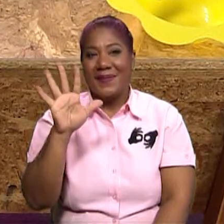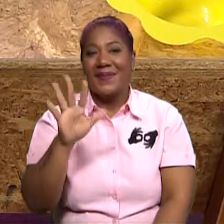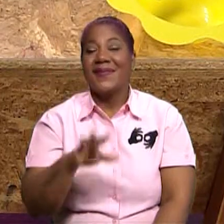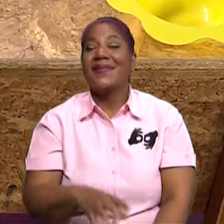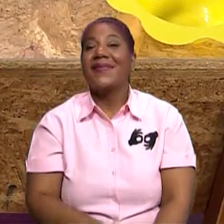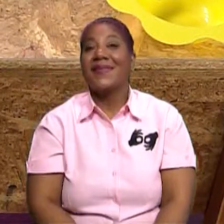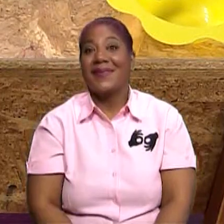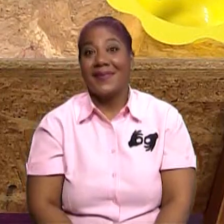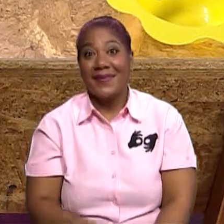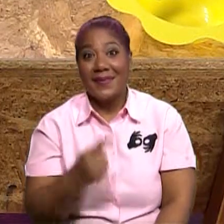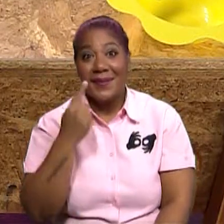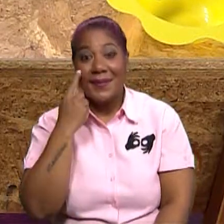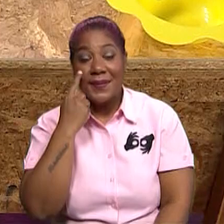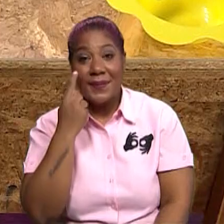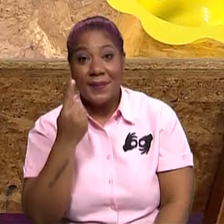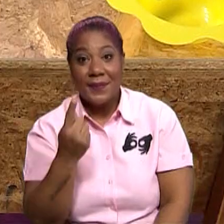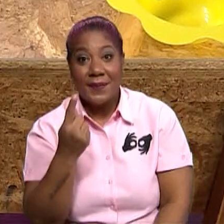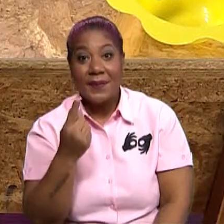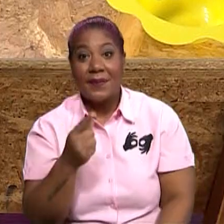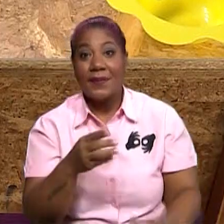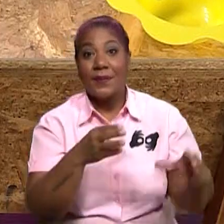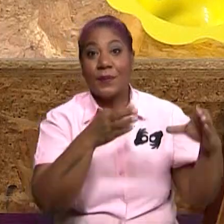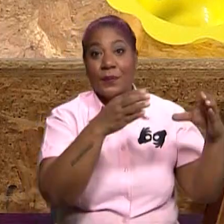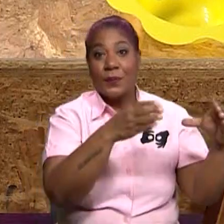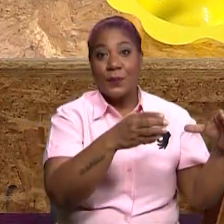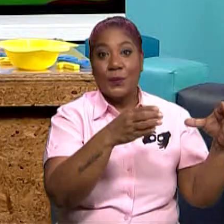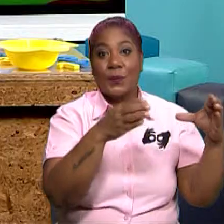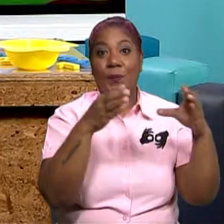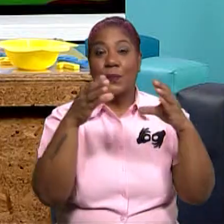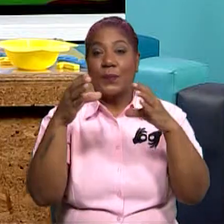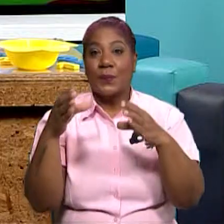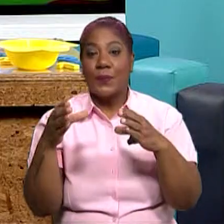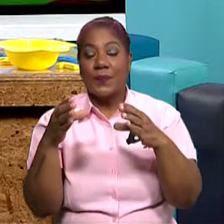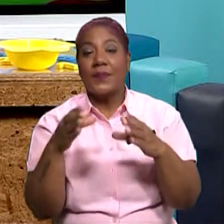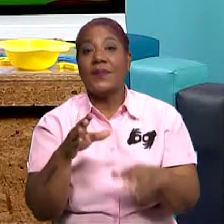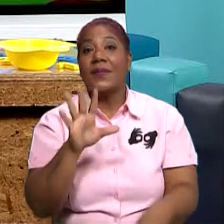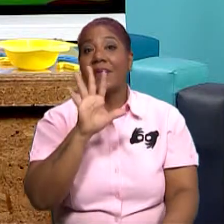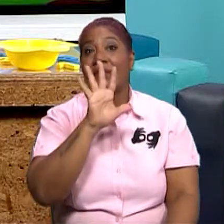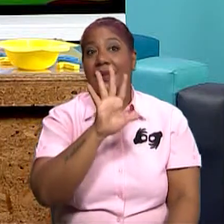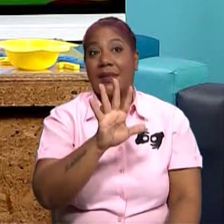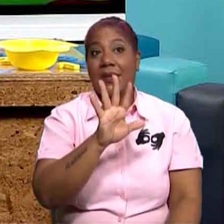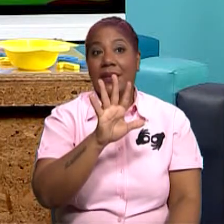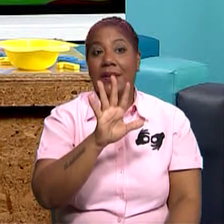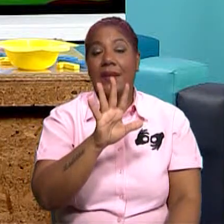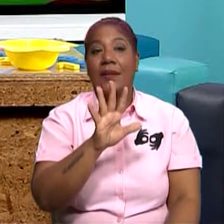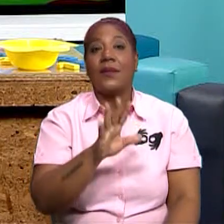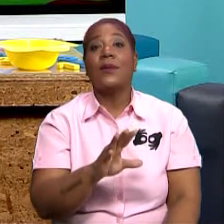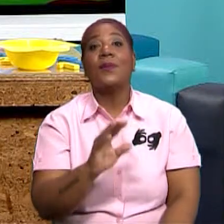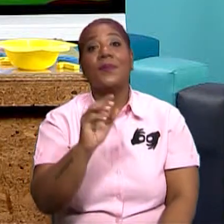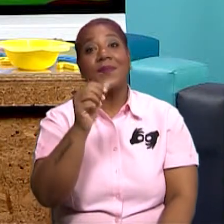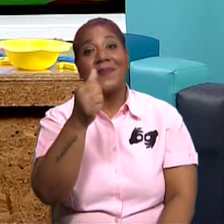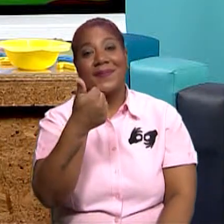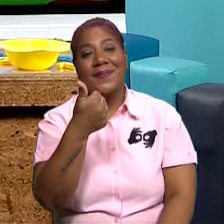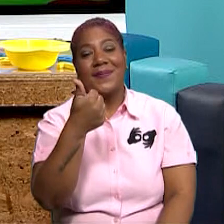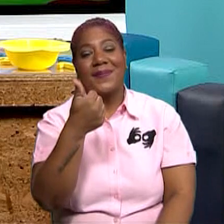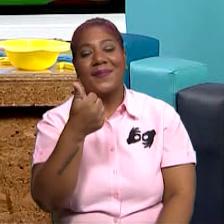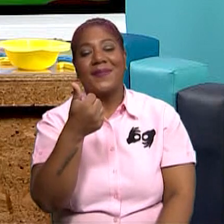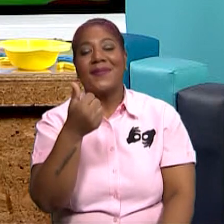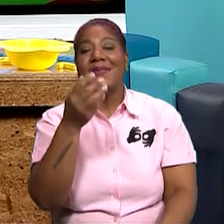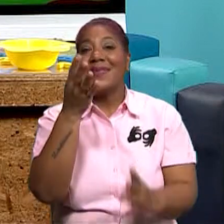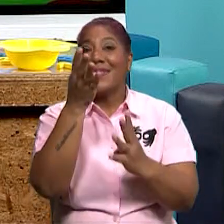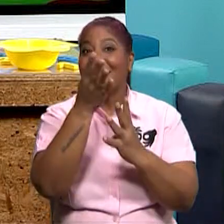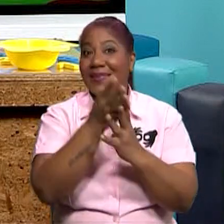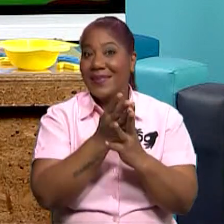1, 2, 3, 4 y 5. Observen que en cada plato me quedaron 5. Entonces, significa, ¿verdad?, que 10 entre 2 es